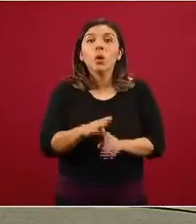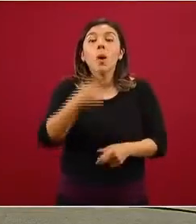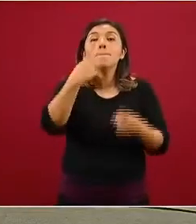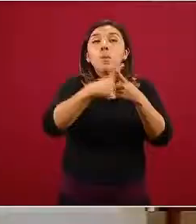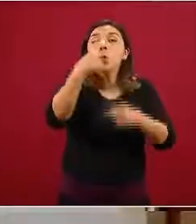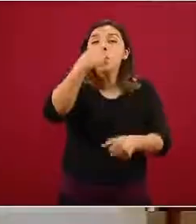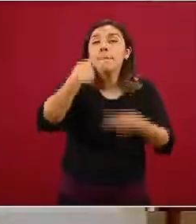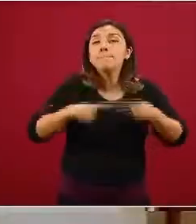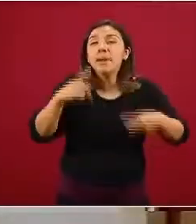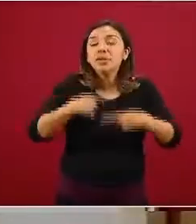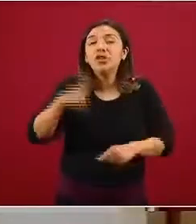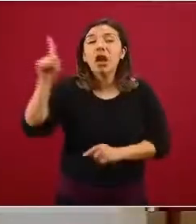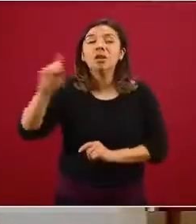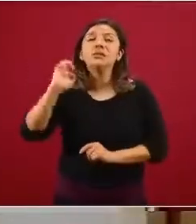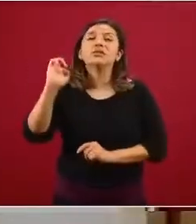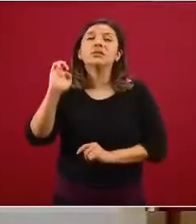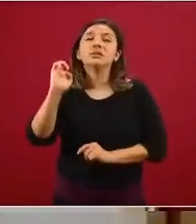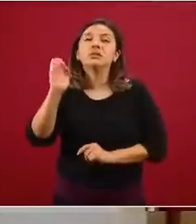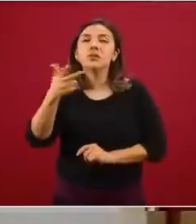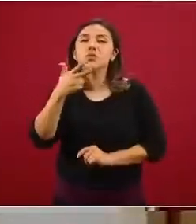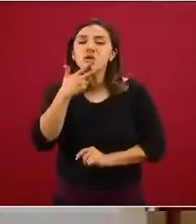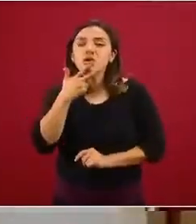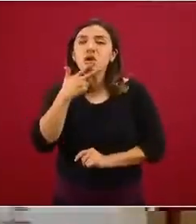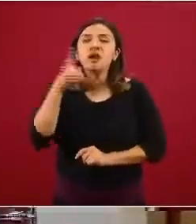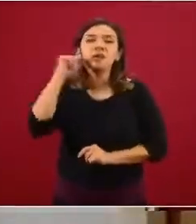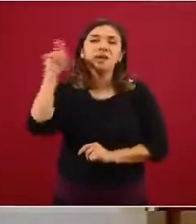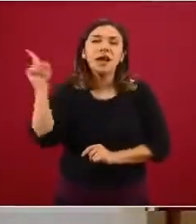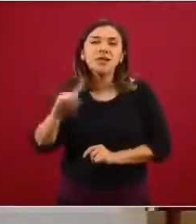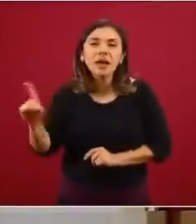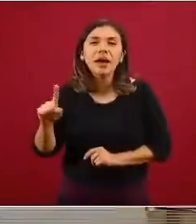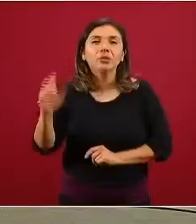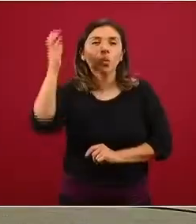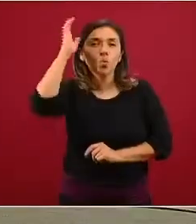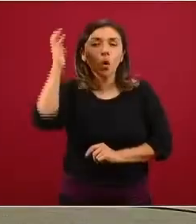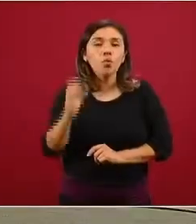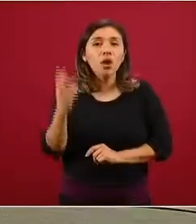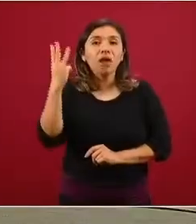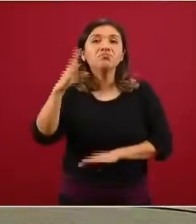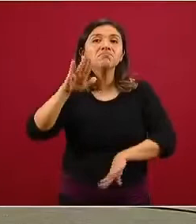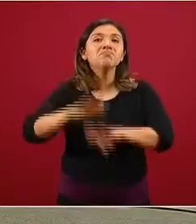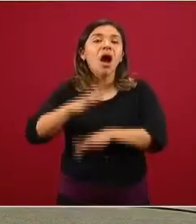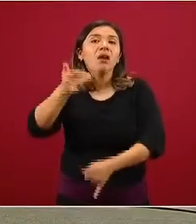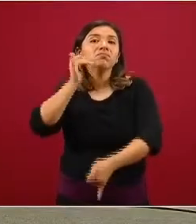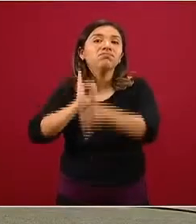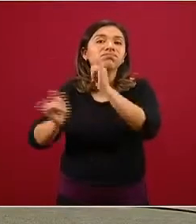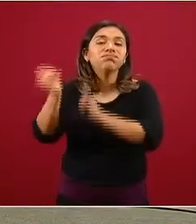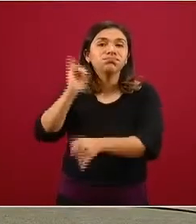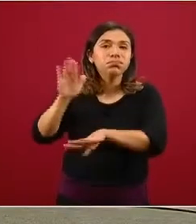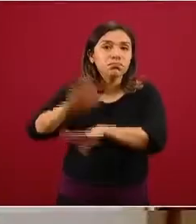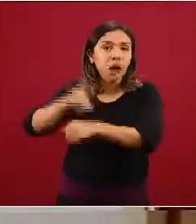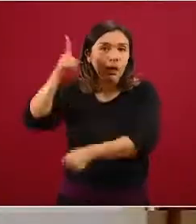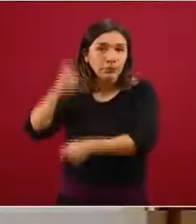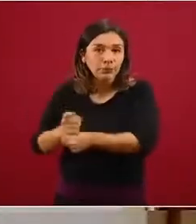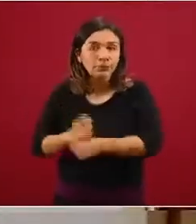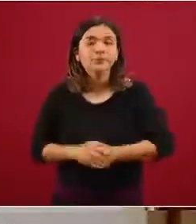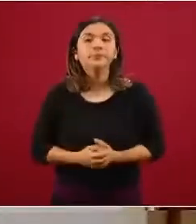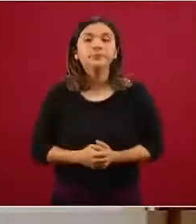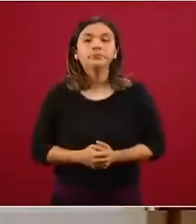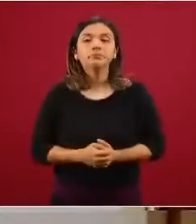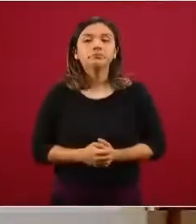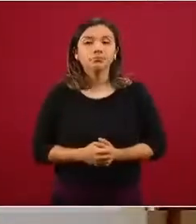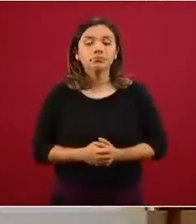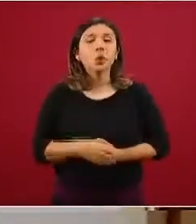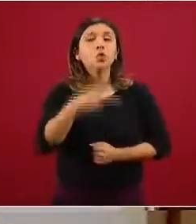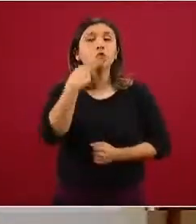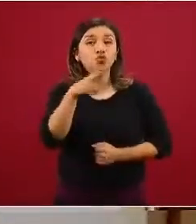per cápita, Chihuahua, Zacatecas y Coahuila son las tres entidades que más consumo de alcohol tuvieron. Con